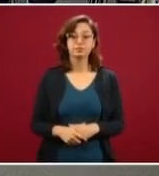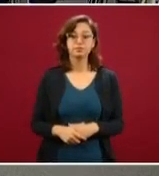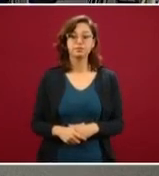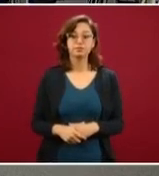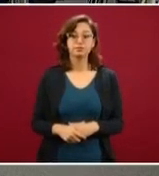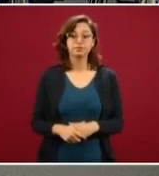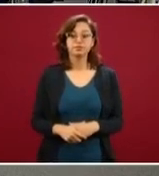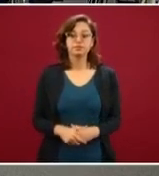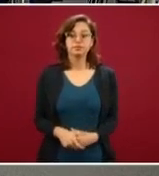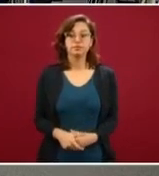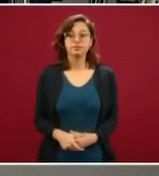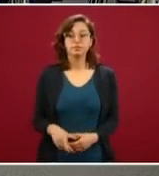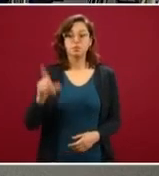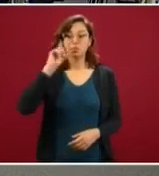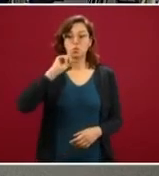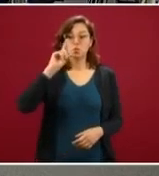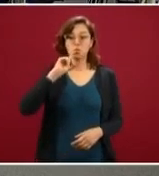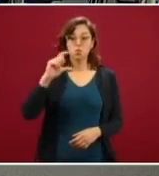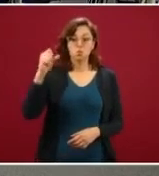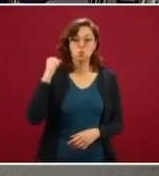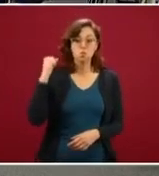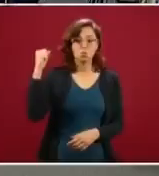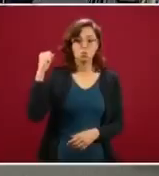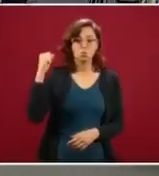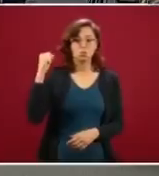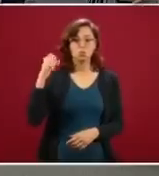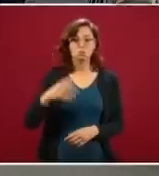la feminista,